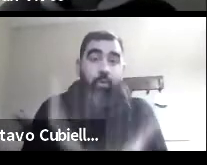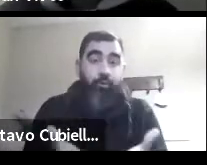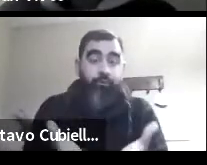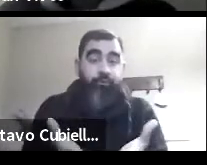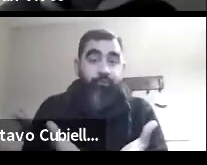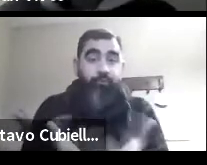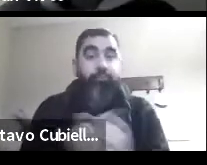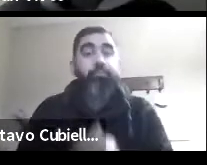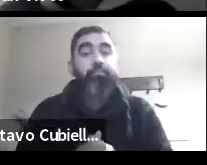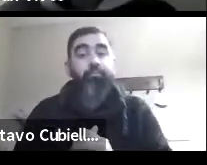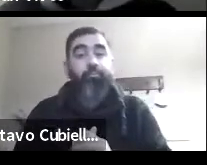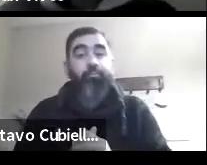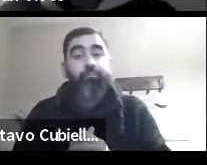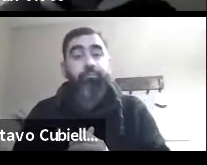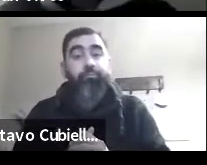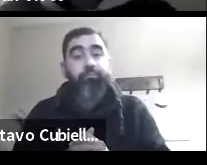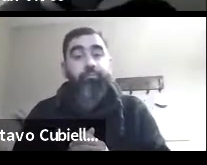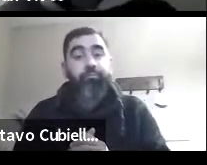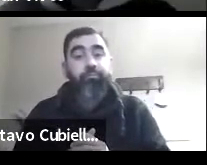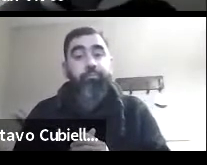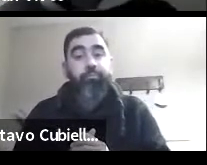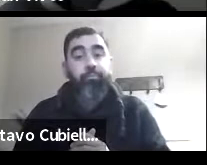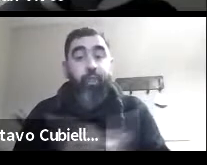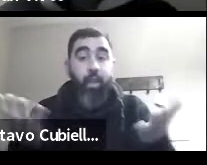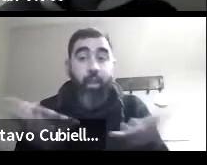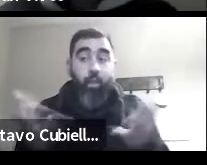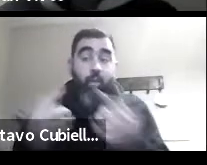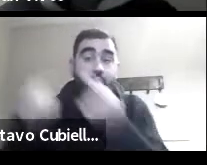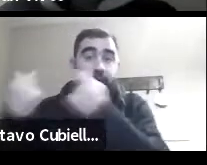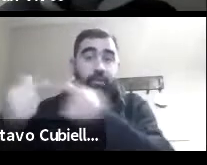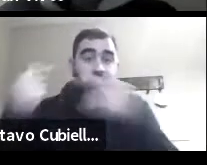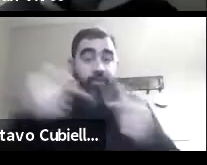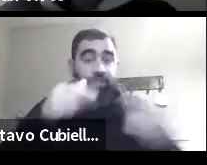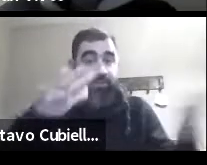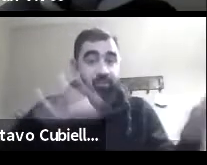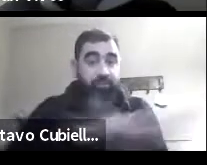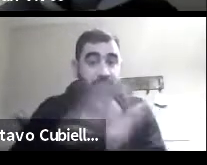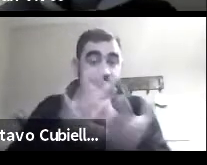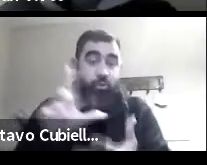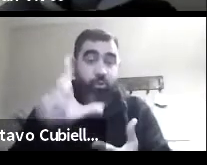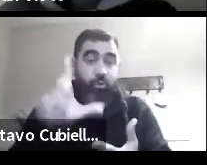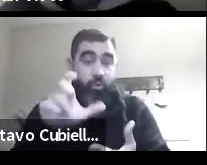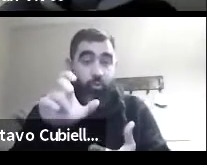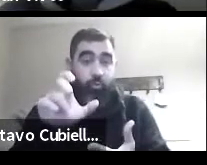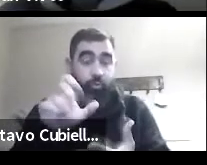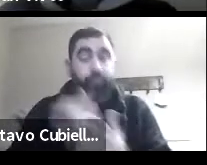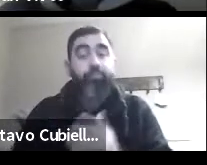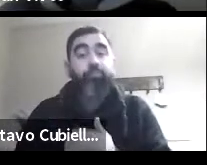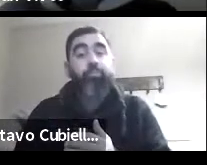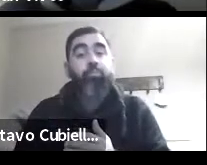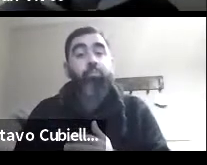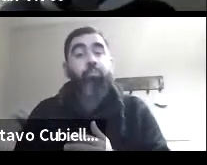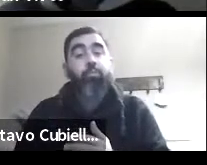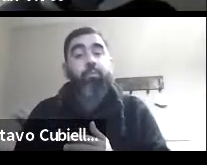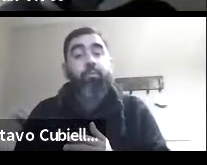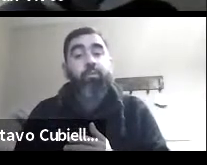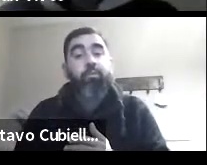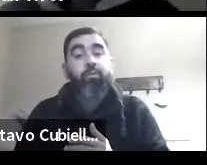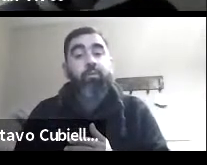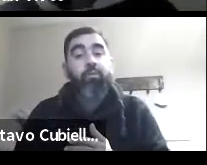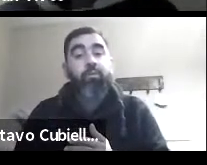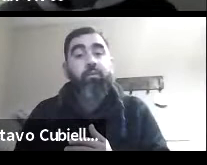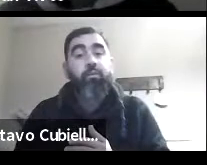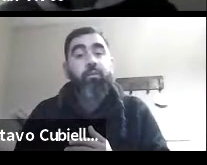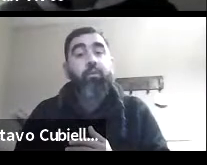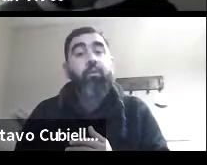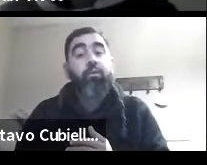y a la que tenemos hoy, ¿no? Si bien, obviamente, este programa es